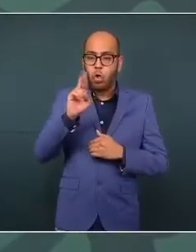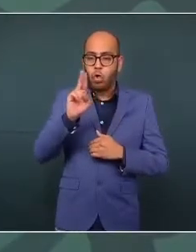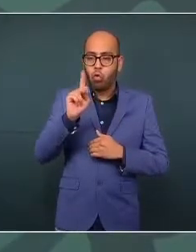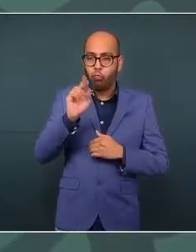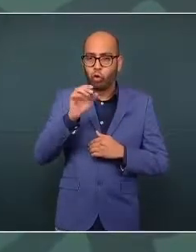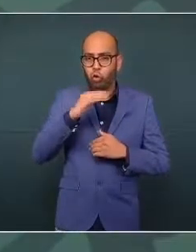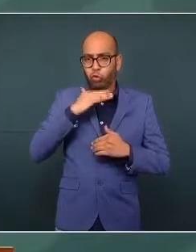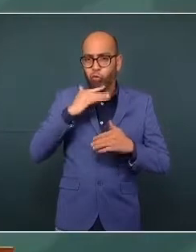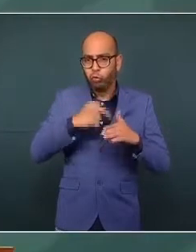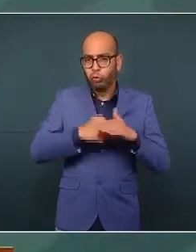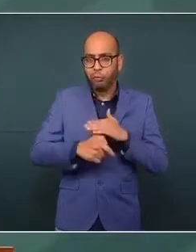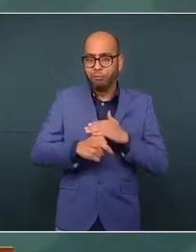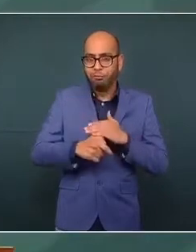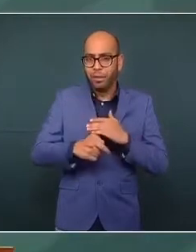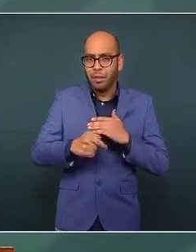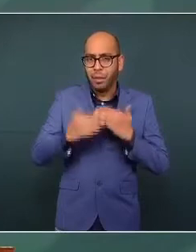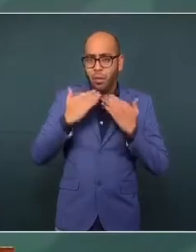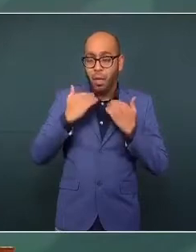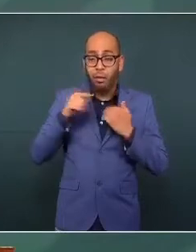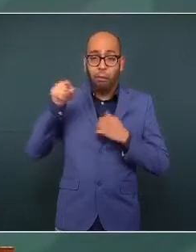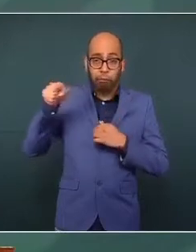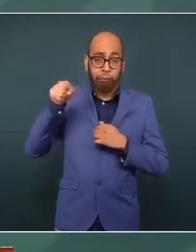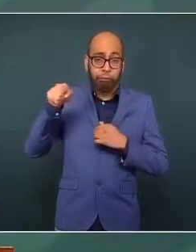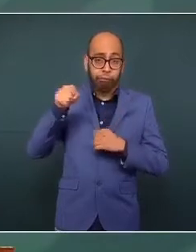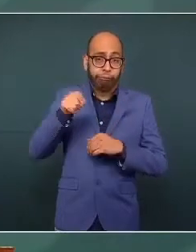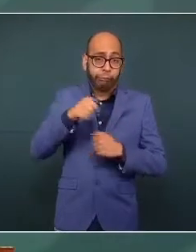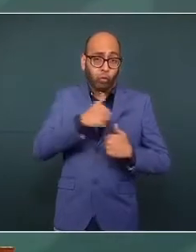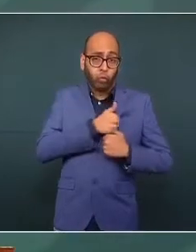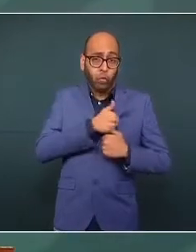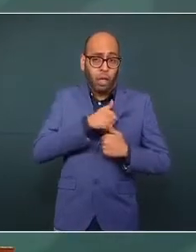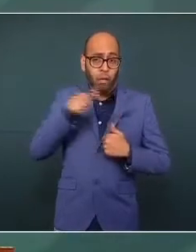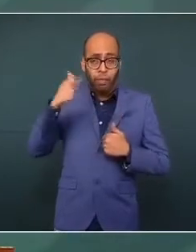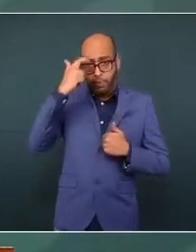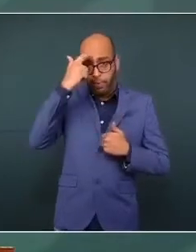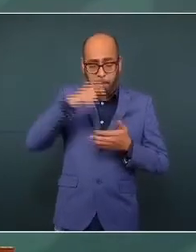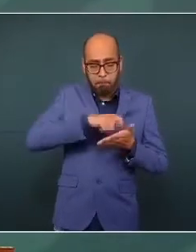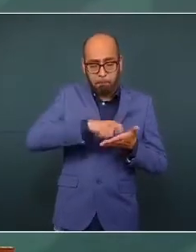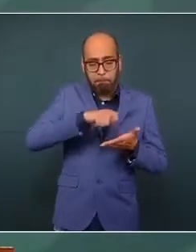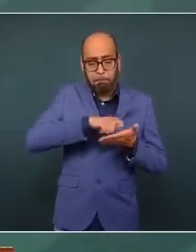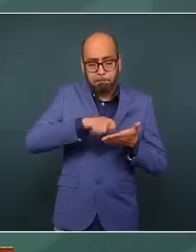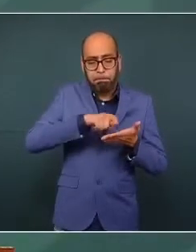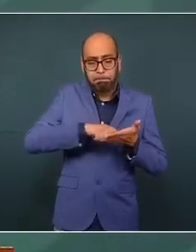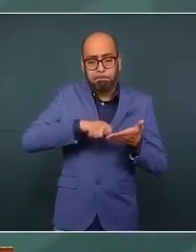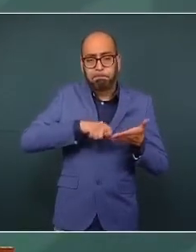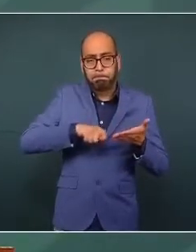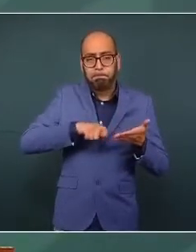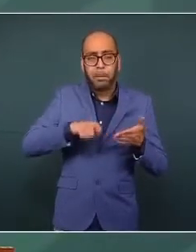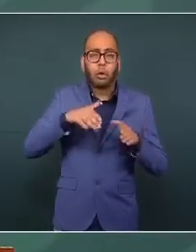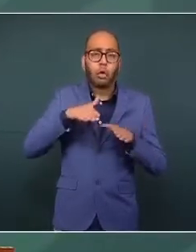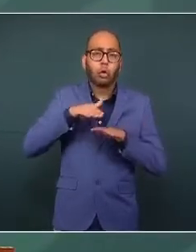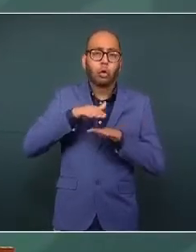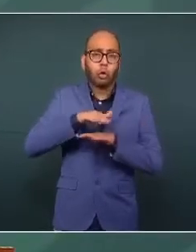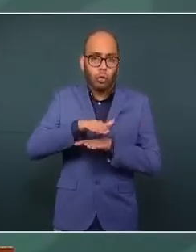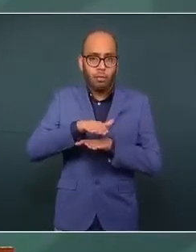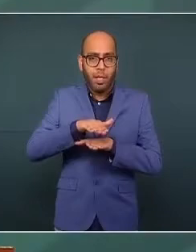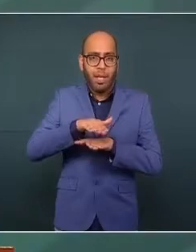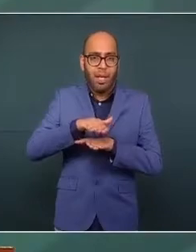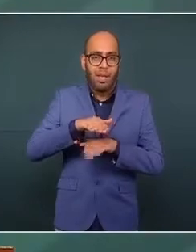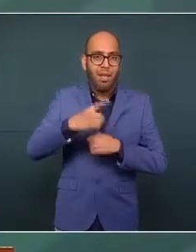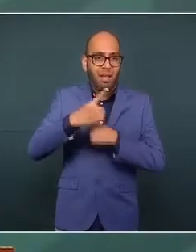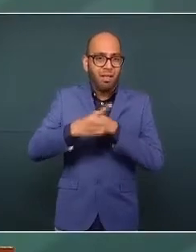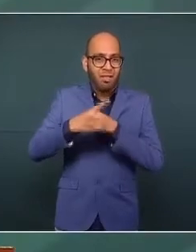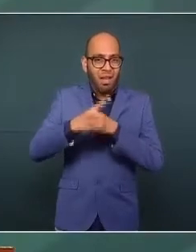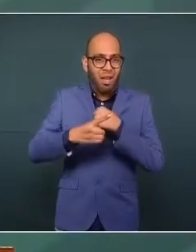libro, un ensayo acerca del daño que causa la corrupción.